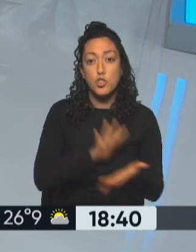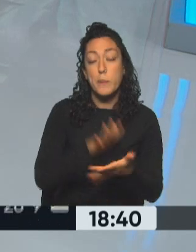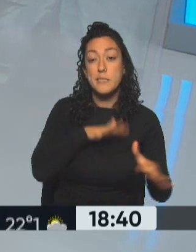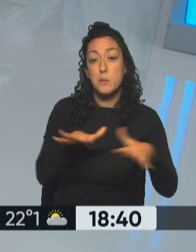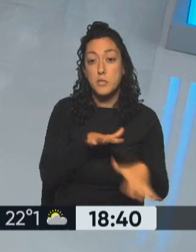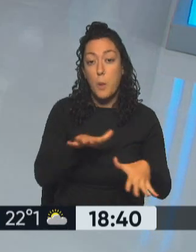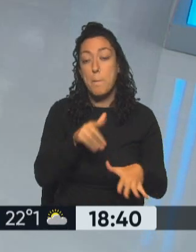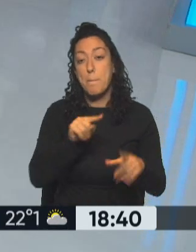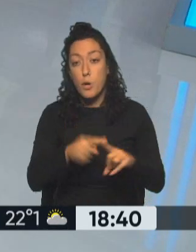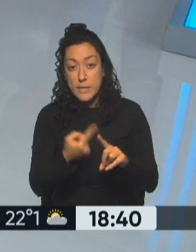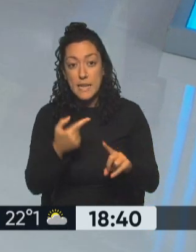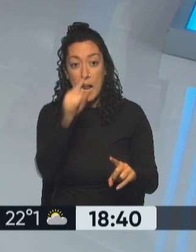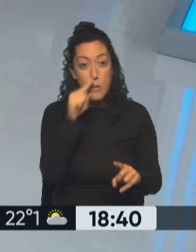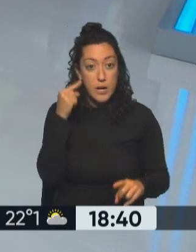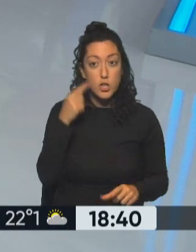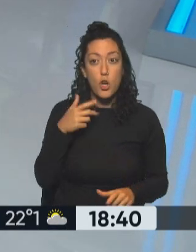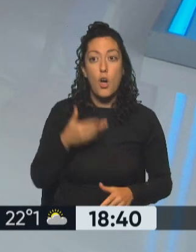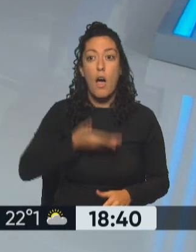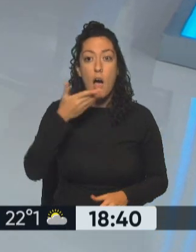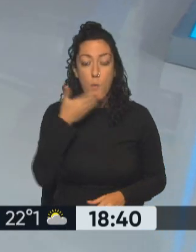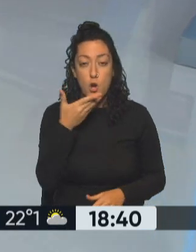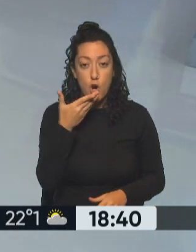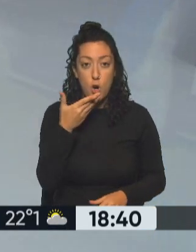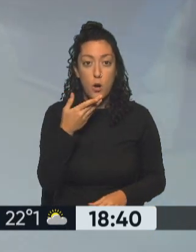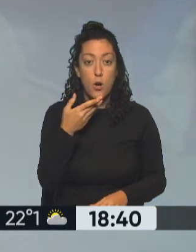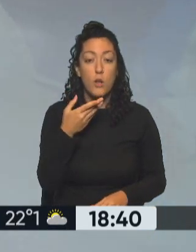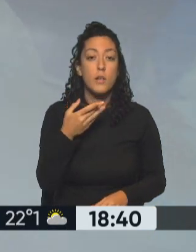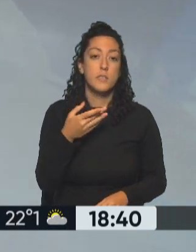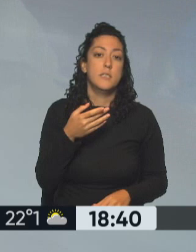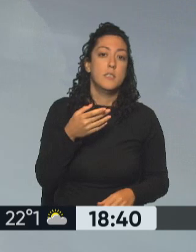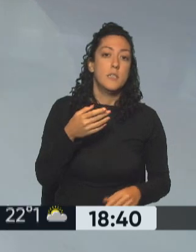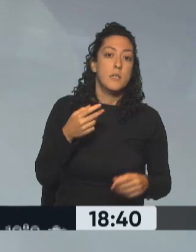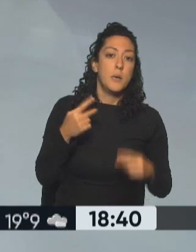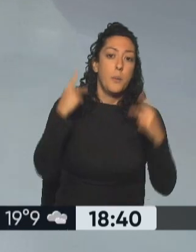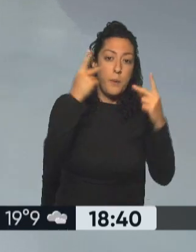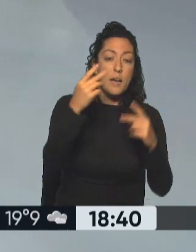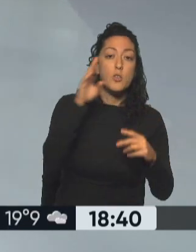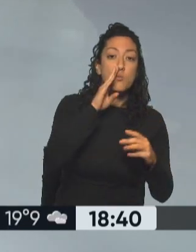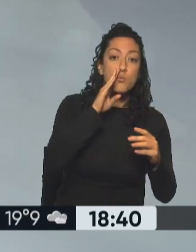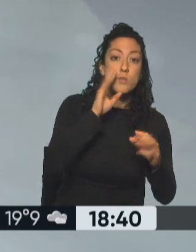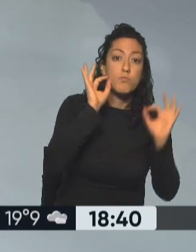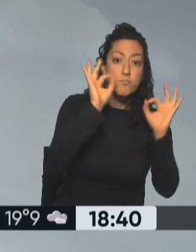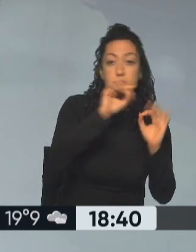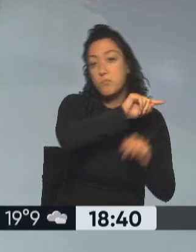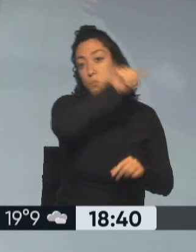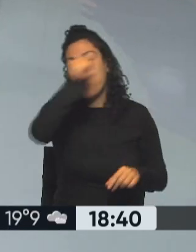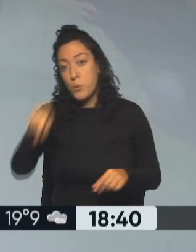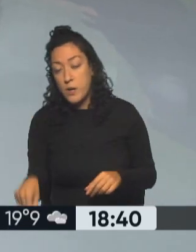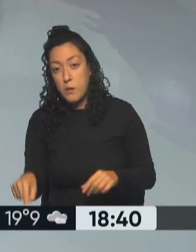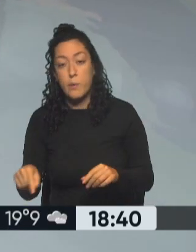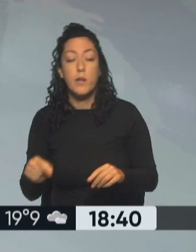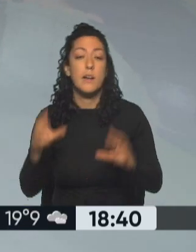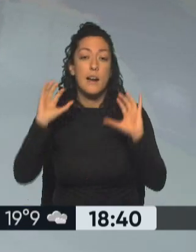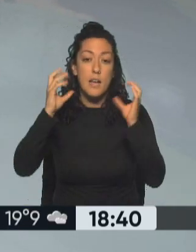Habló el presidente Alberto Fernández, llegado a la Argentina luego de su gira, su viaje a Estados Unidos. Habló con Radio